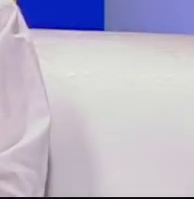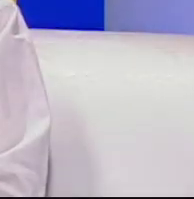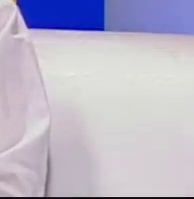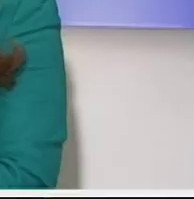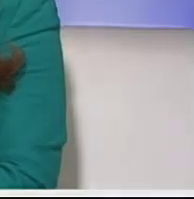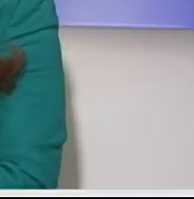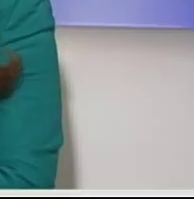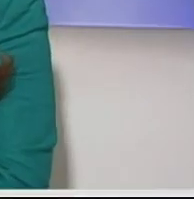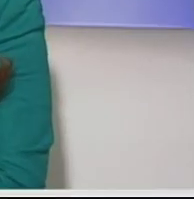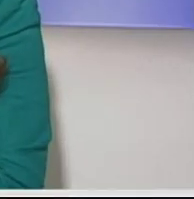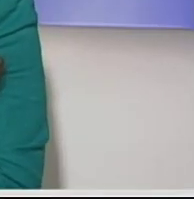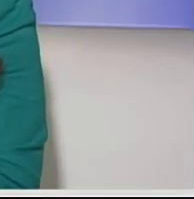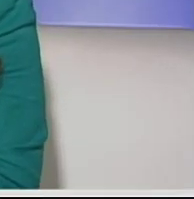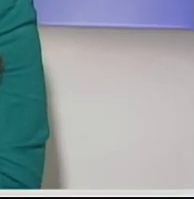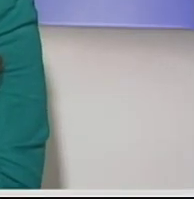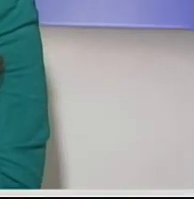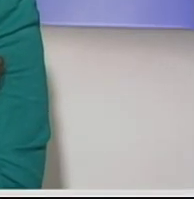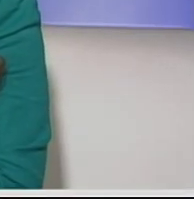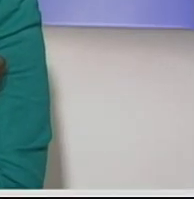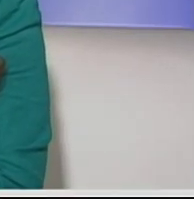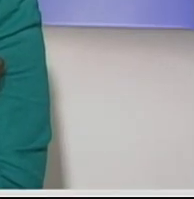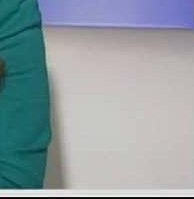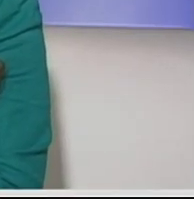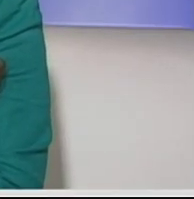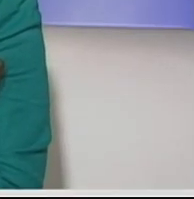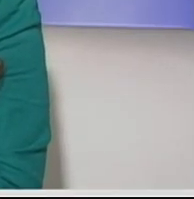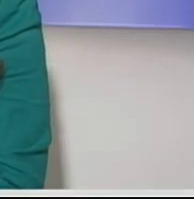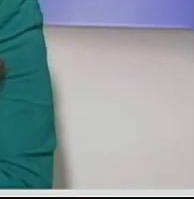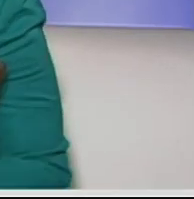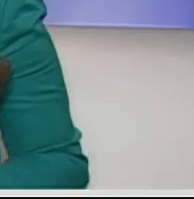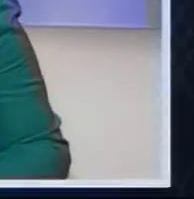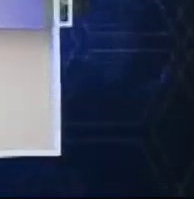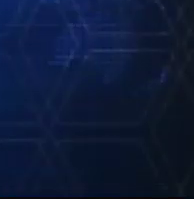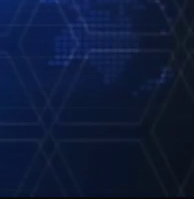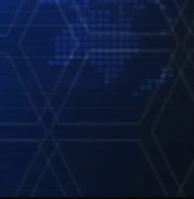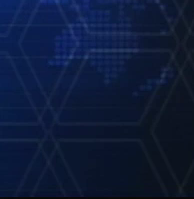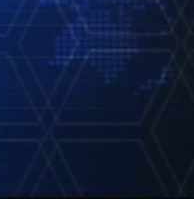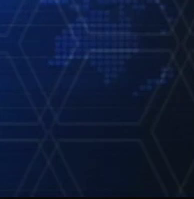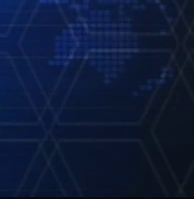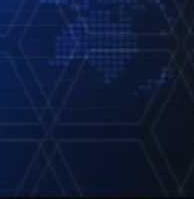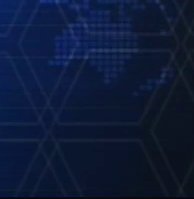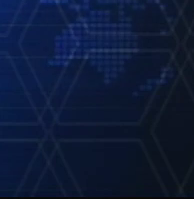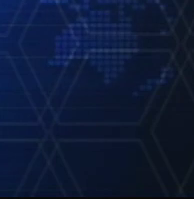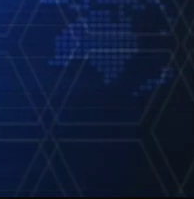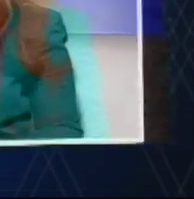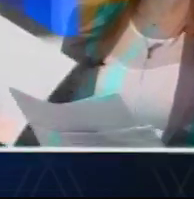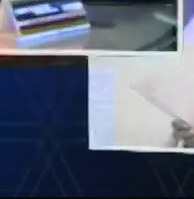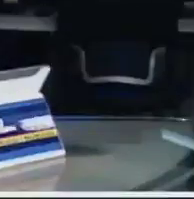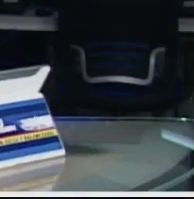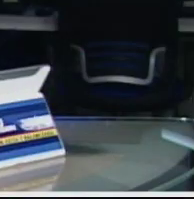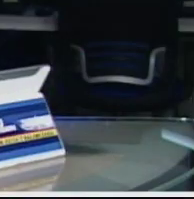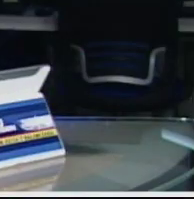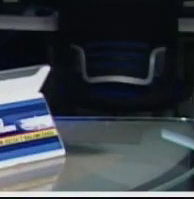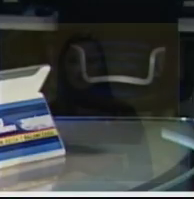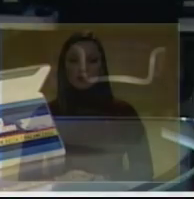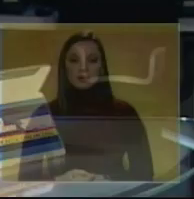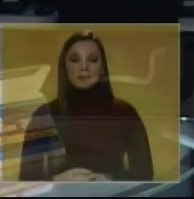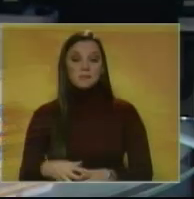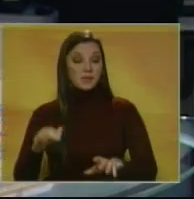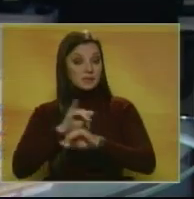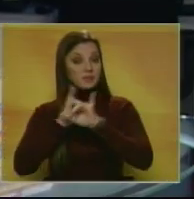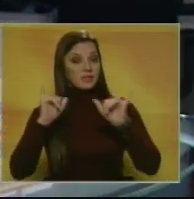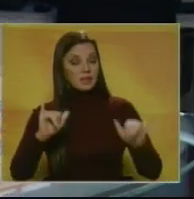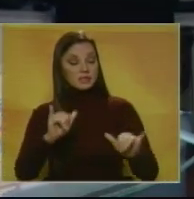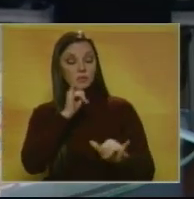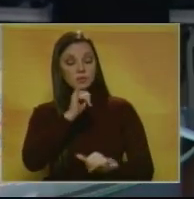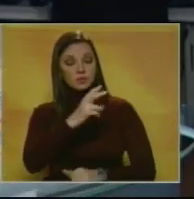por la invitación. Y gracias a ustedes también por habernos acompañado. Que tengan todos feliz tarde. José Manuel. Muchísimas gracias, Endrina. Así ponemos punto final